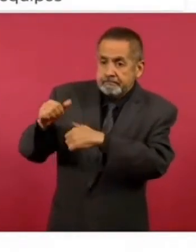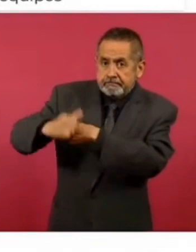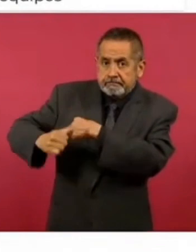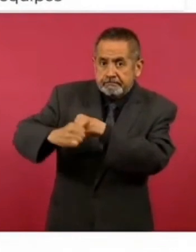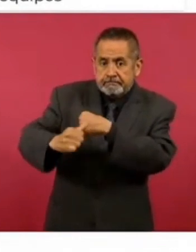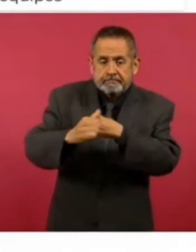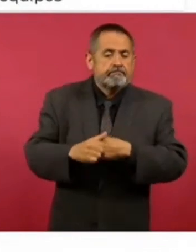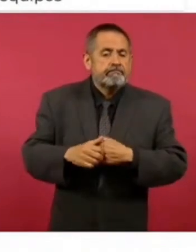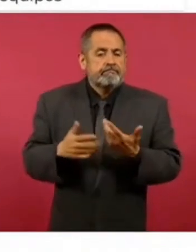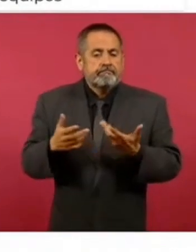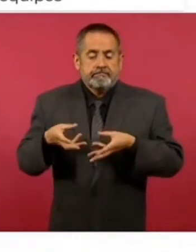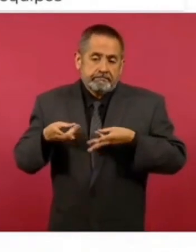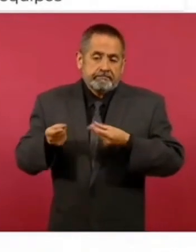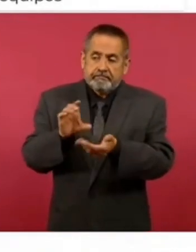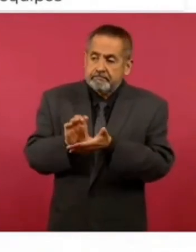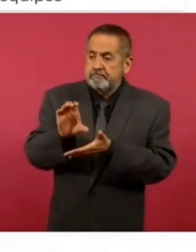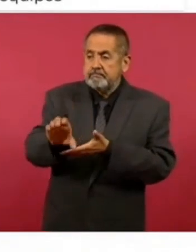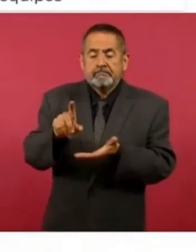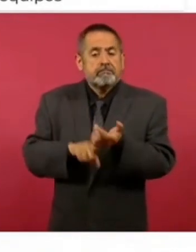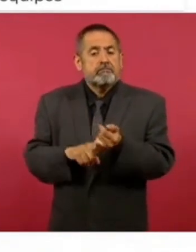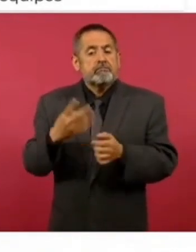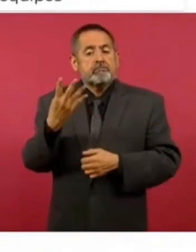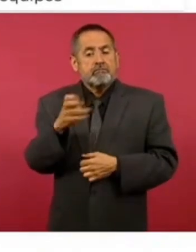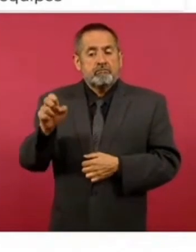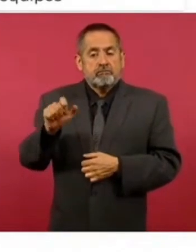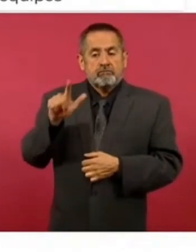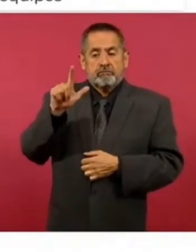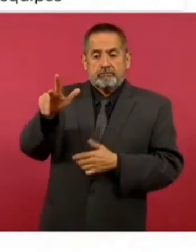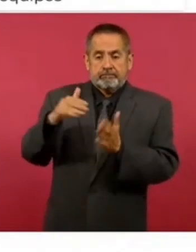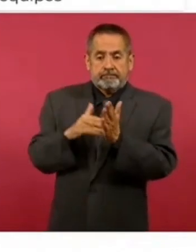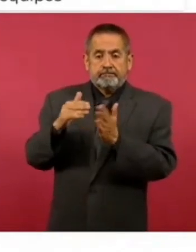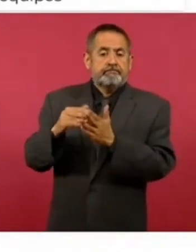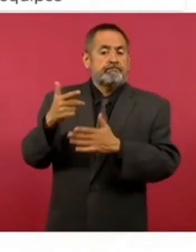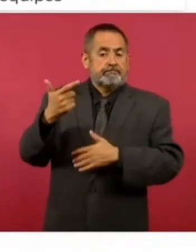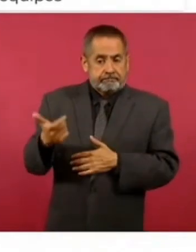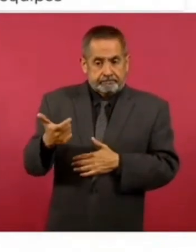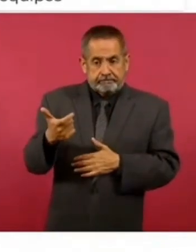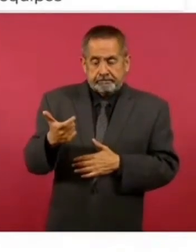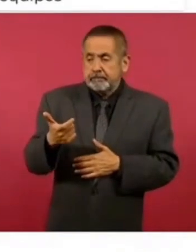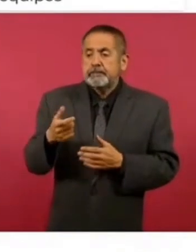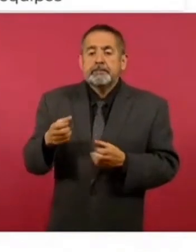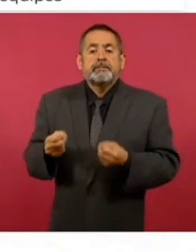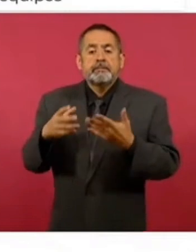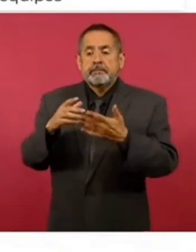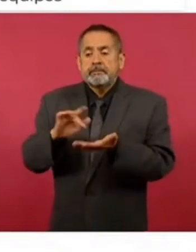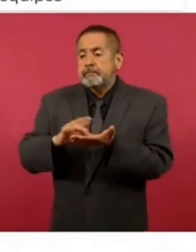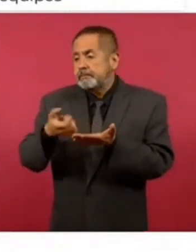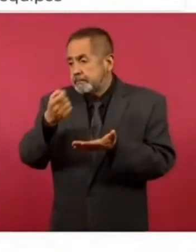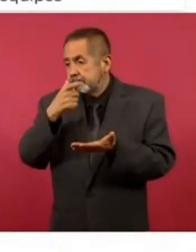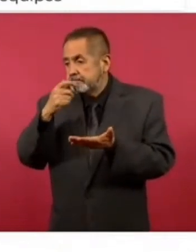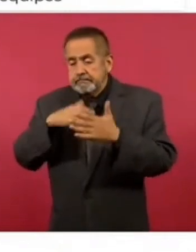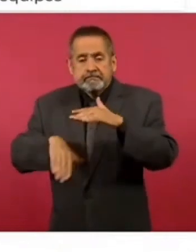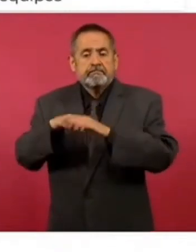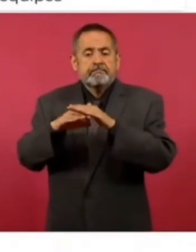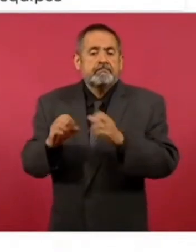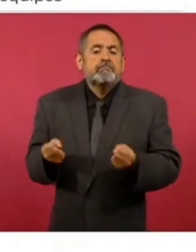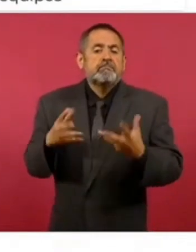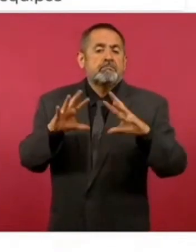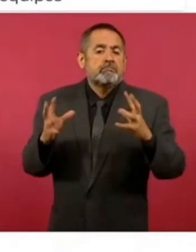inversión en el segundo nivel de atención ha sido de 417 millones de pesos y el abasto de medicamentos tiene un registro